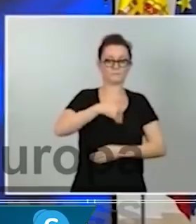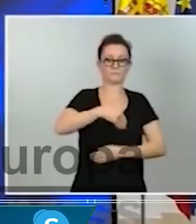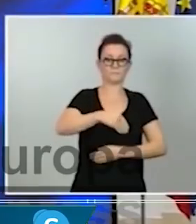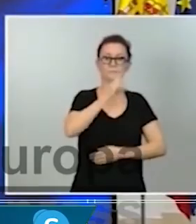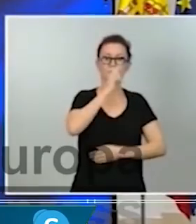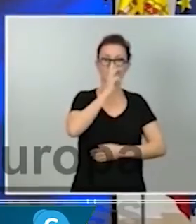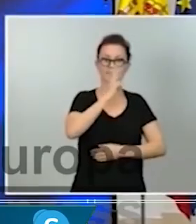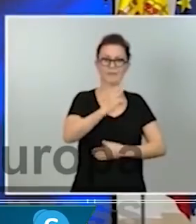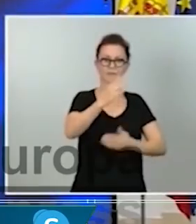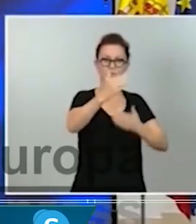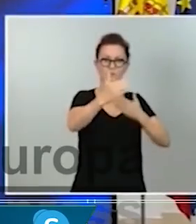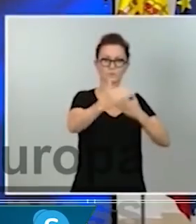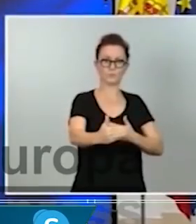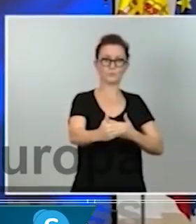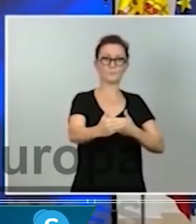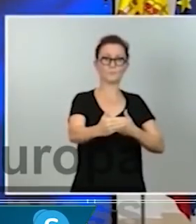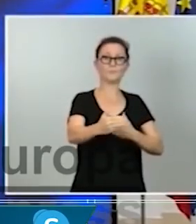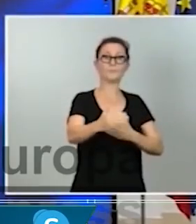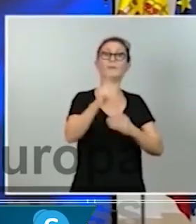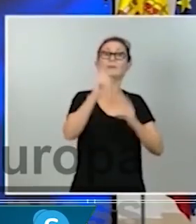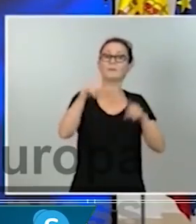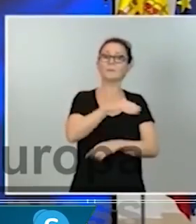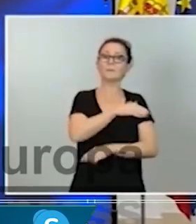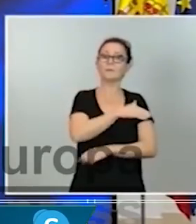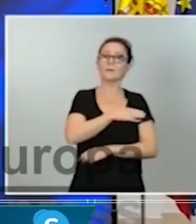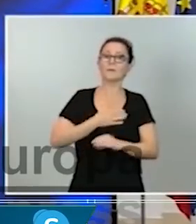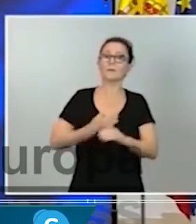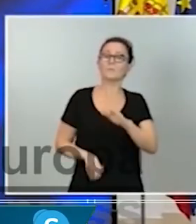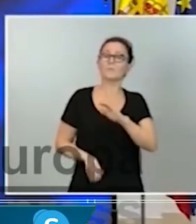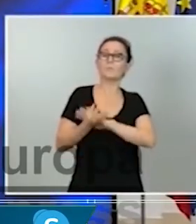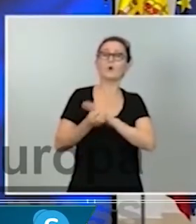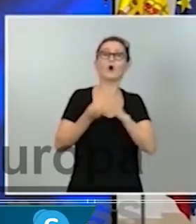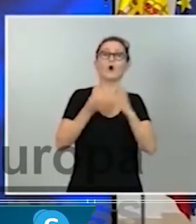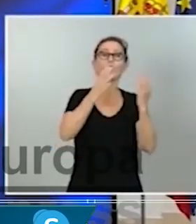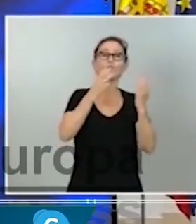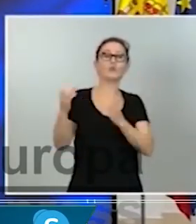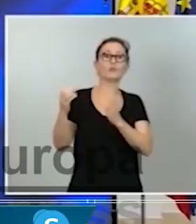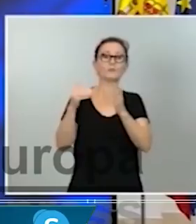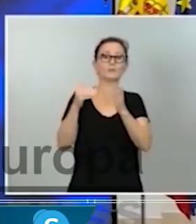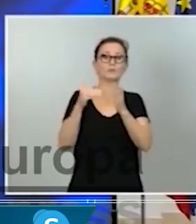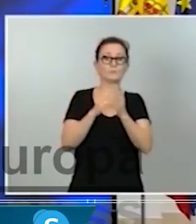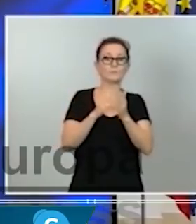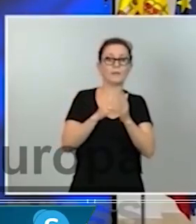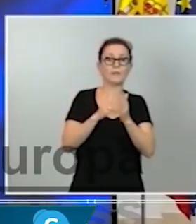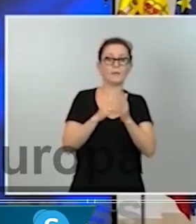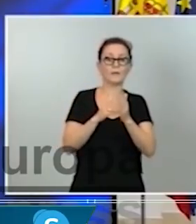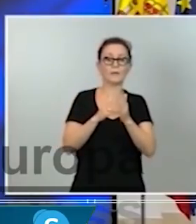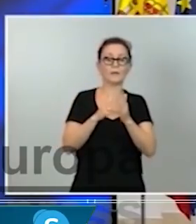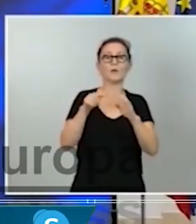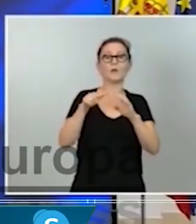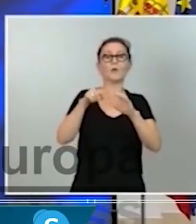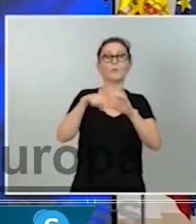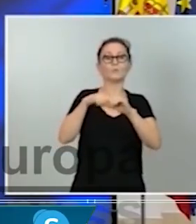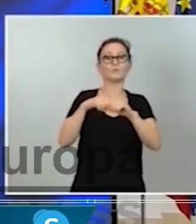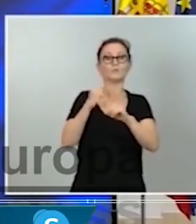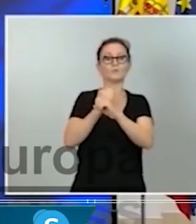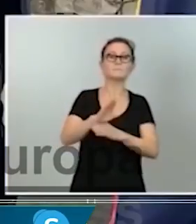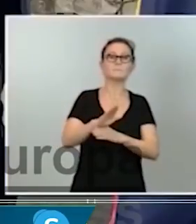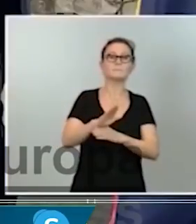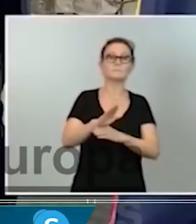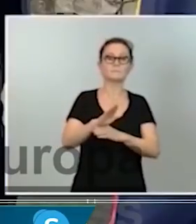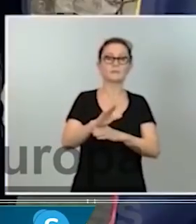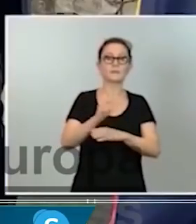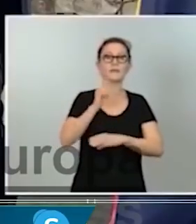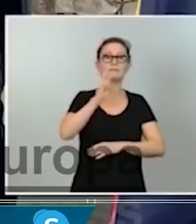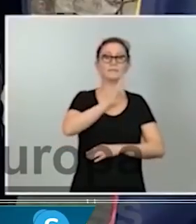las propias estimaciones del gobierno que asume que en el año 2021 el paro prácticamente la tasa de paro prácticamente no se va a